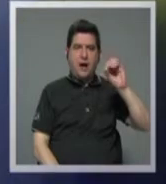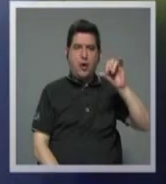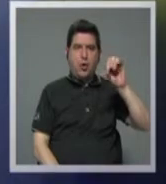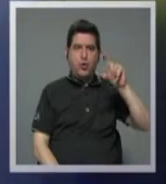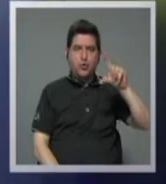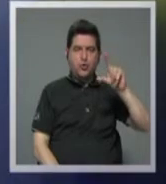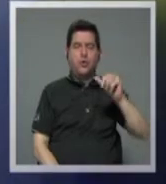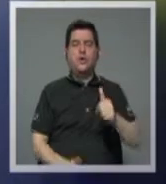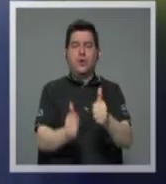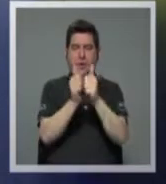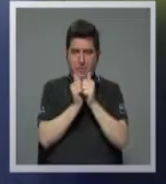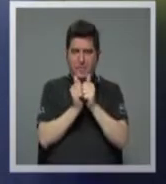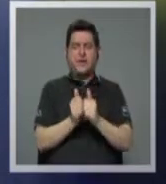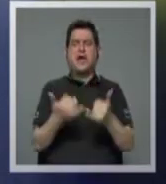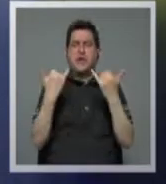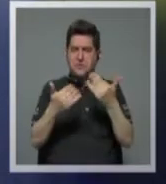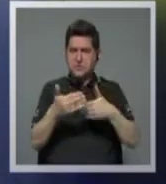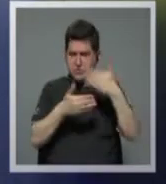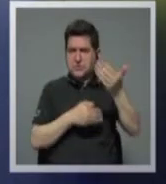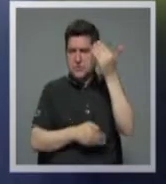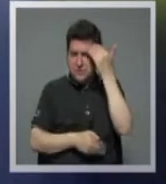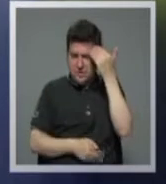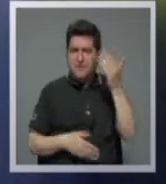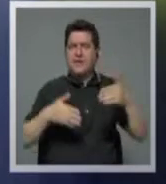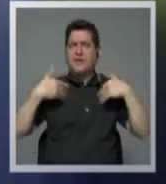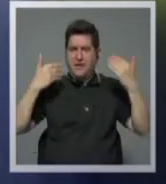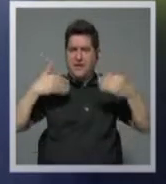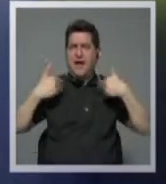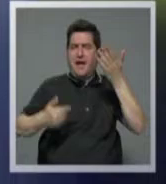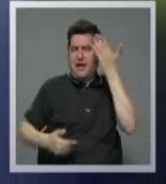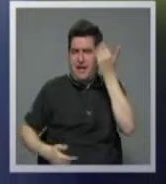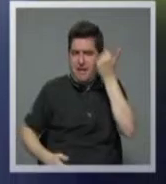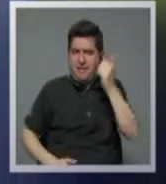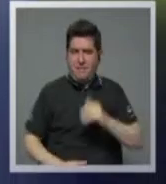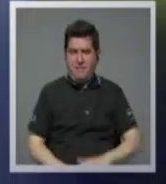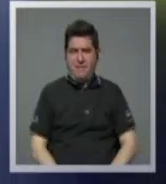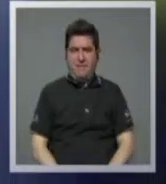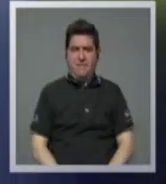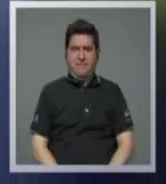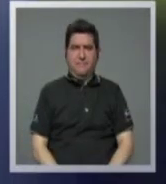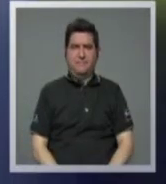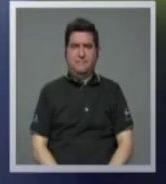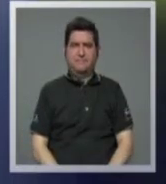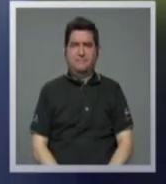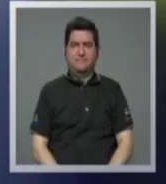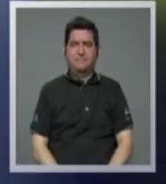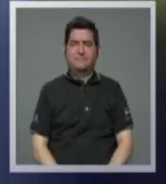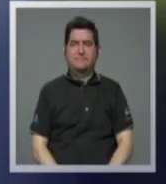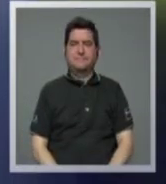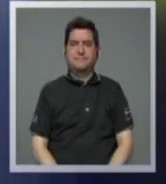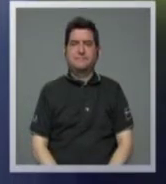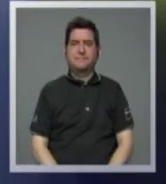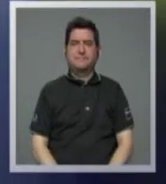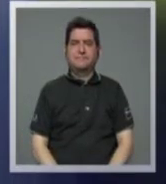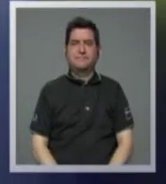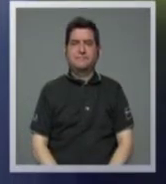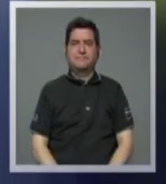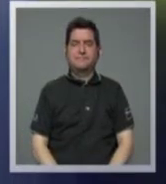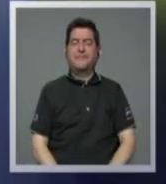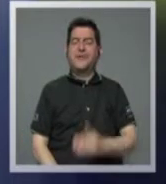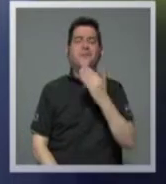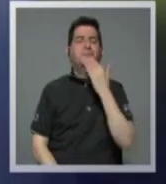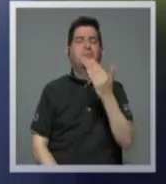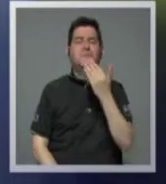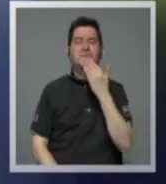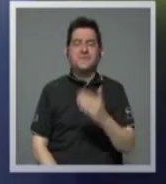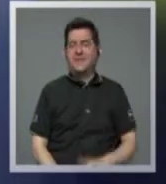ver mucho por qué esa alegría, amigas y amigos, y pues muchas gracias,